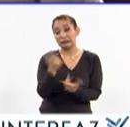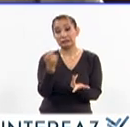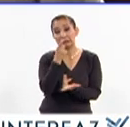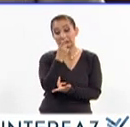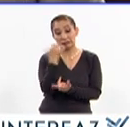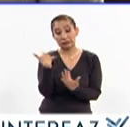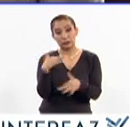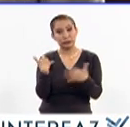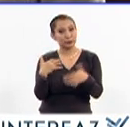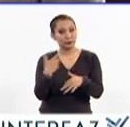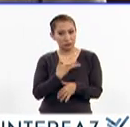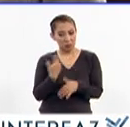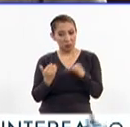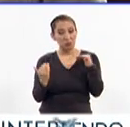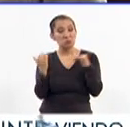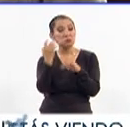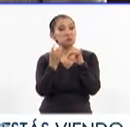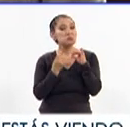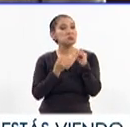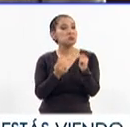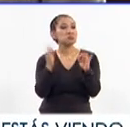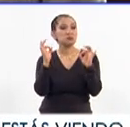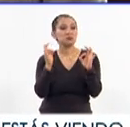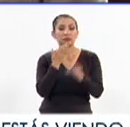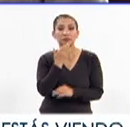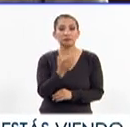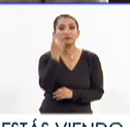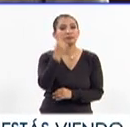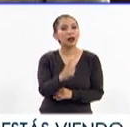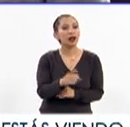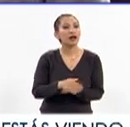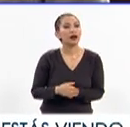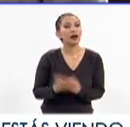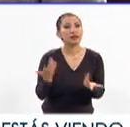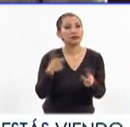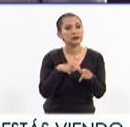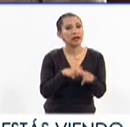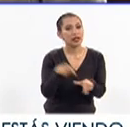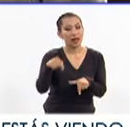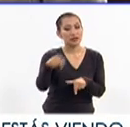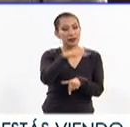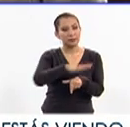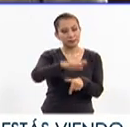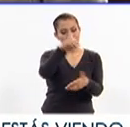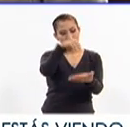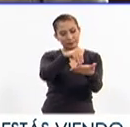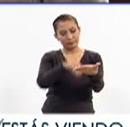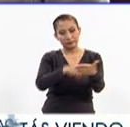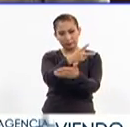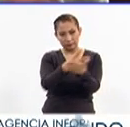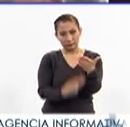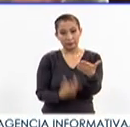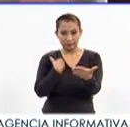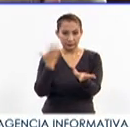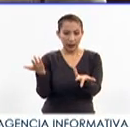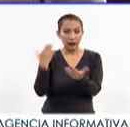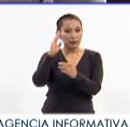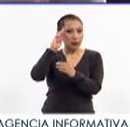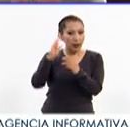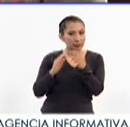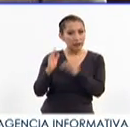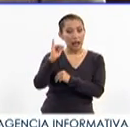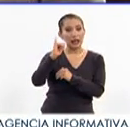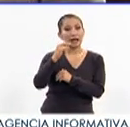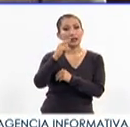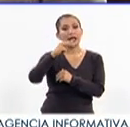dice que, bueno, pues tenemos una calidad importante para poder permanecer en esos programas y bueno, tenemos el de maestría